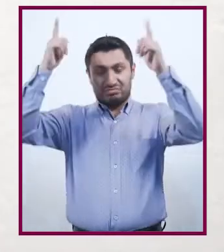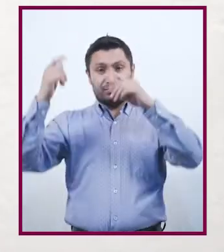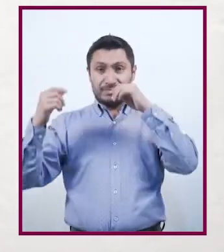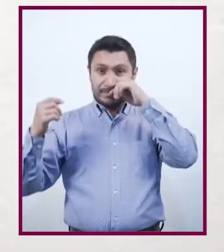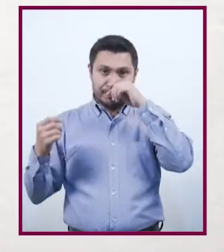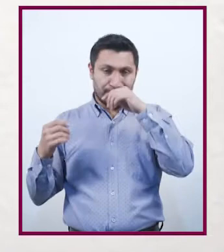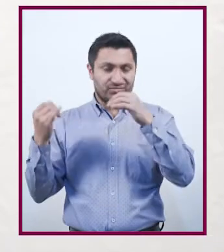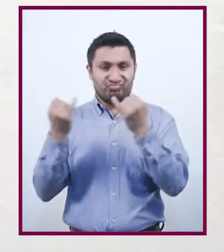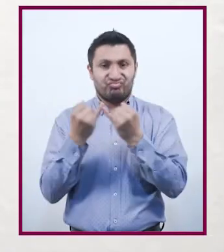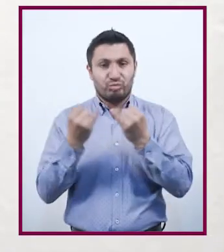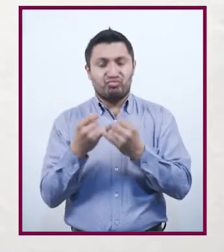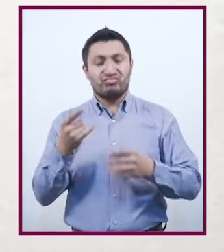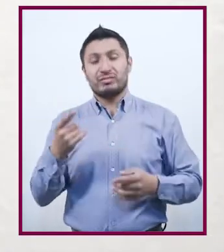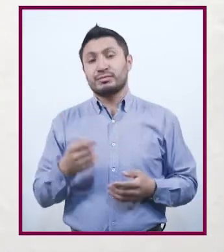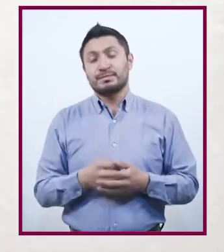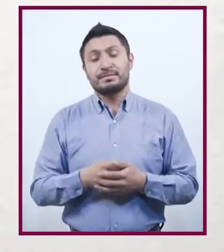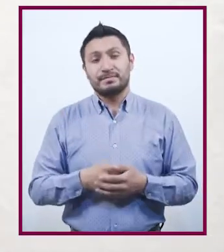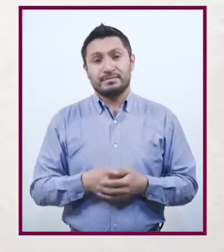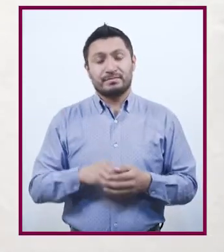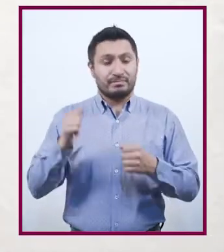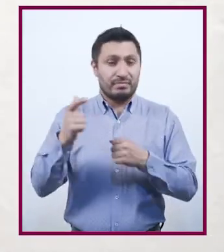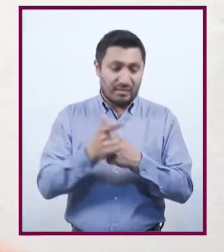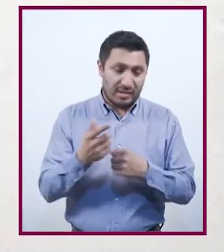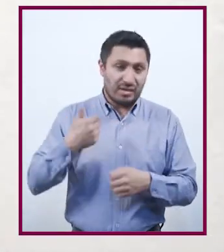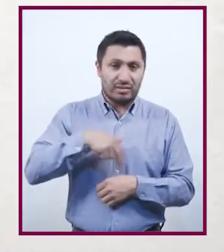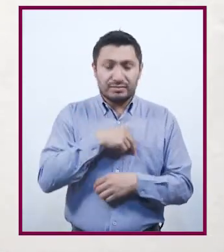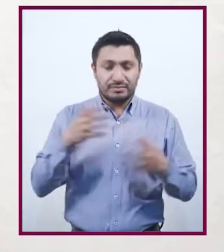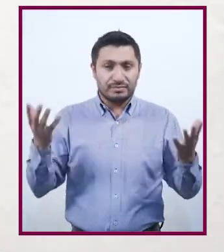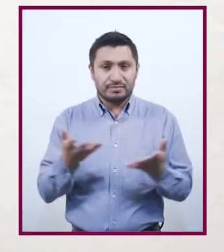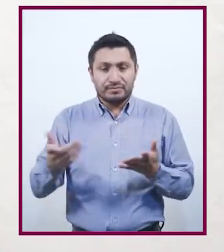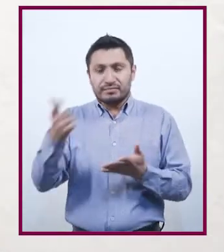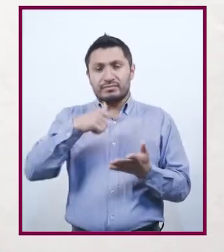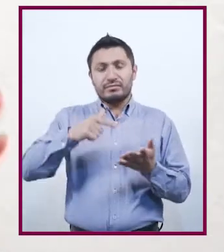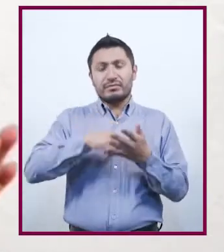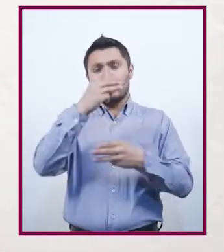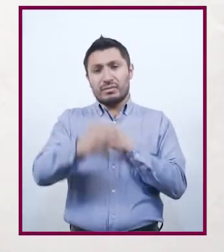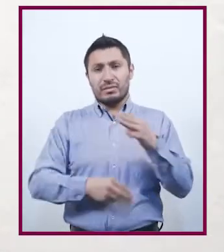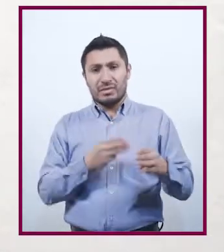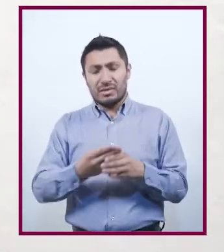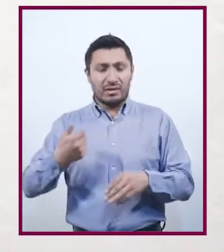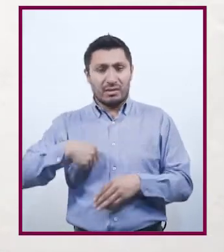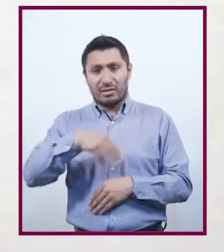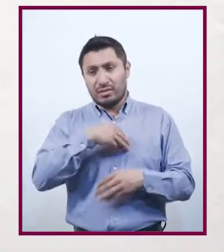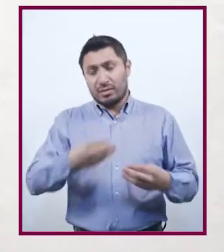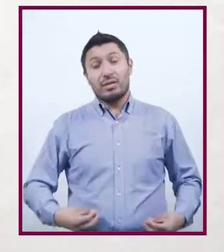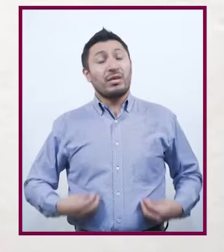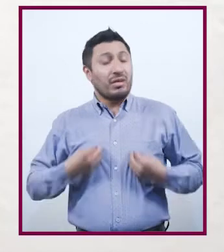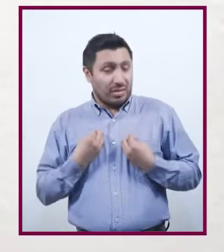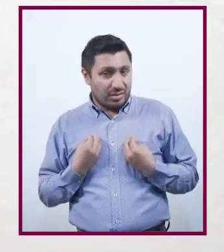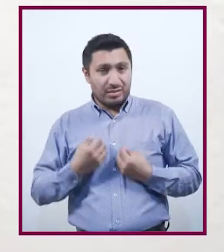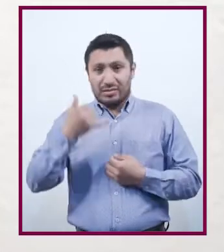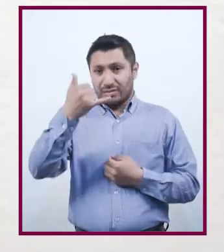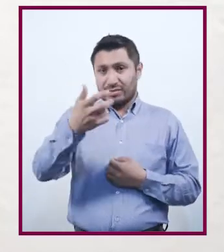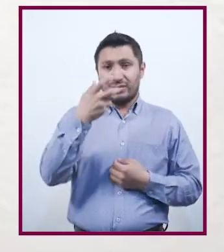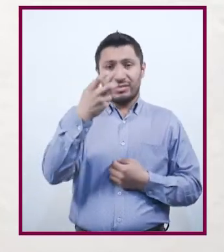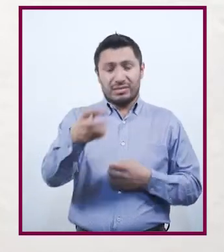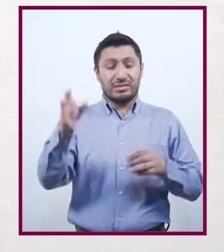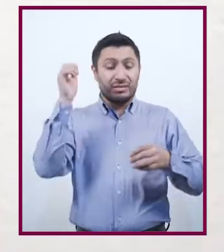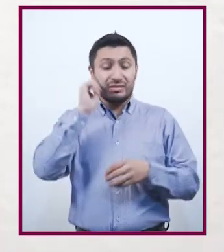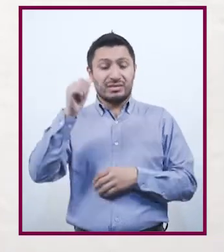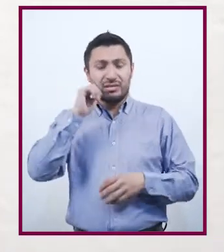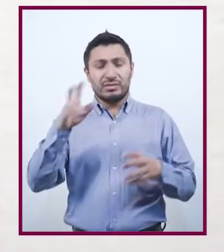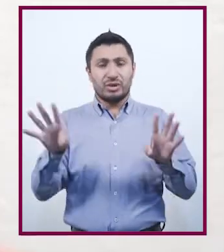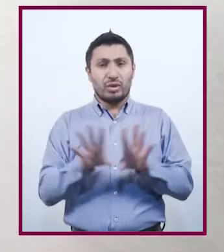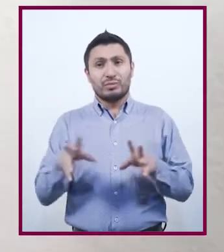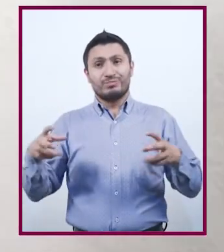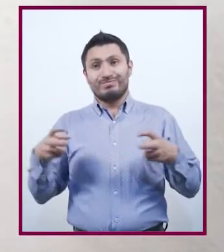de peinado, ropa, incluso ideologías. Por una razón, estamos construyendo nuestro lugar en el mundo. Es nuestra